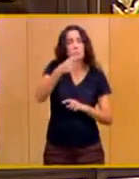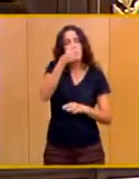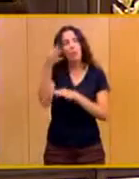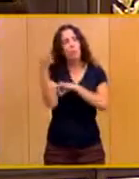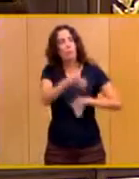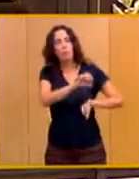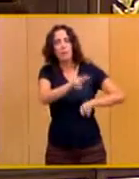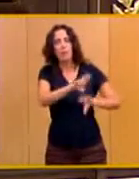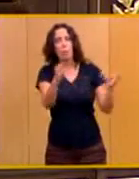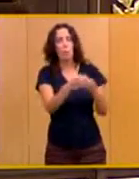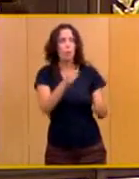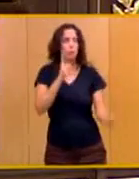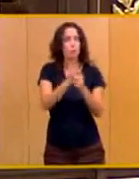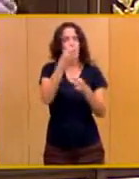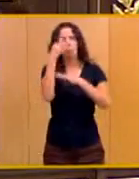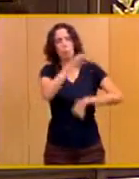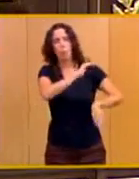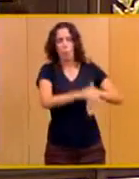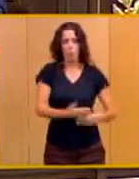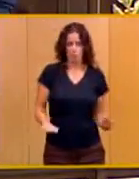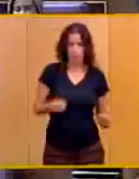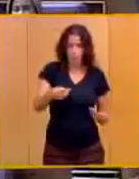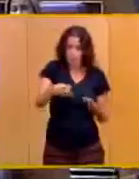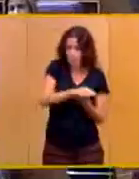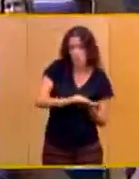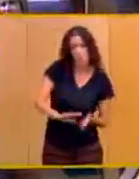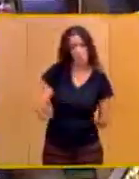a la oposición. Así no se arreglan las cosas.